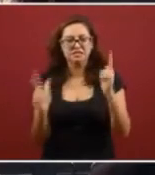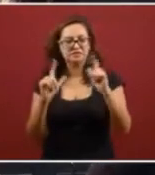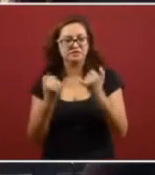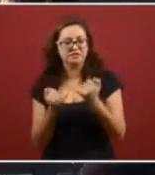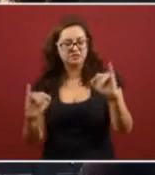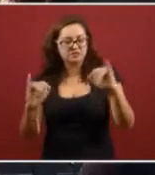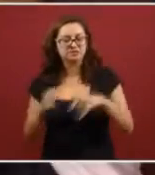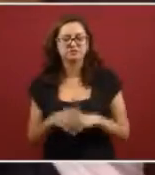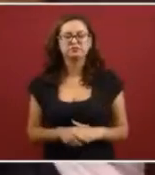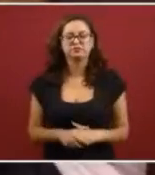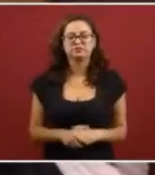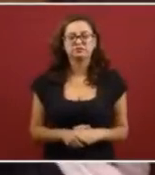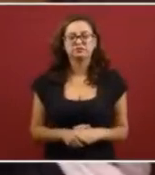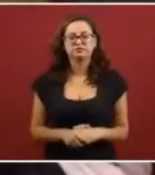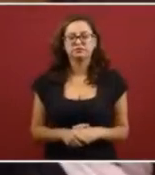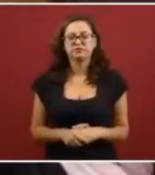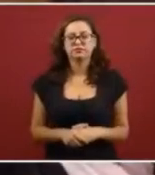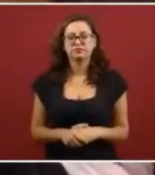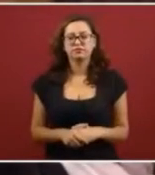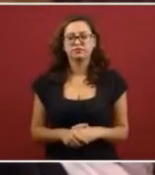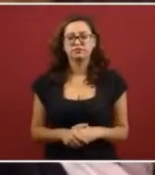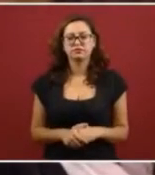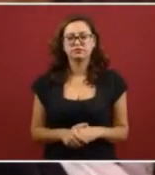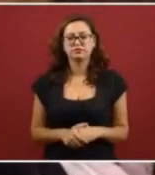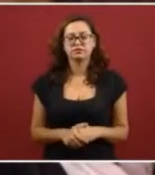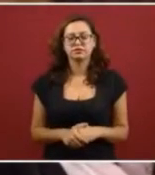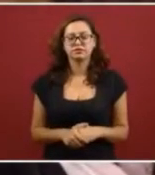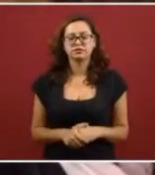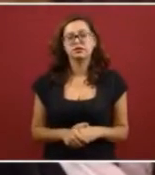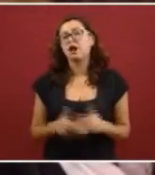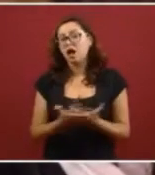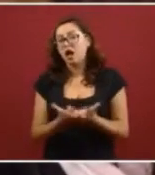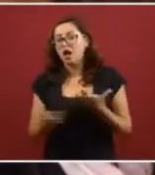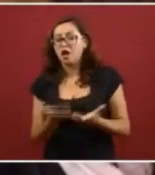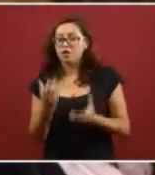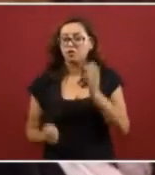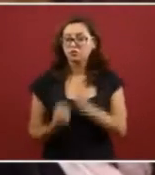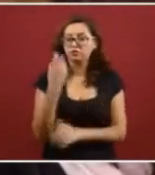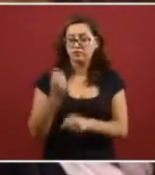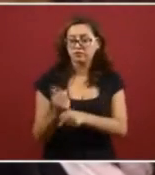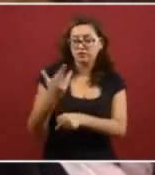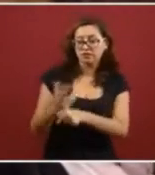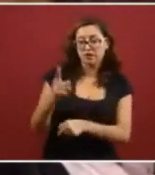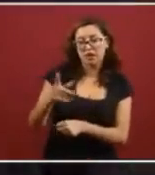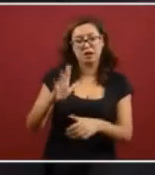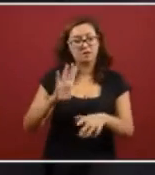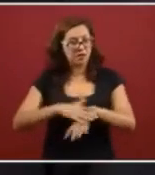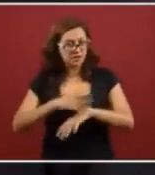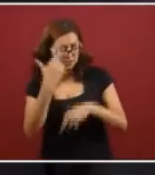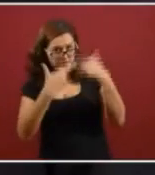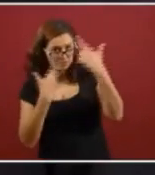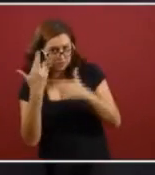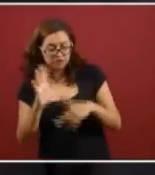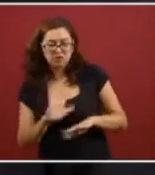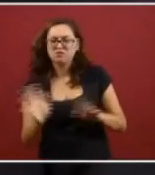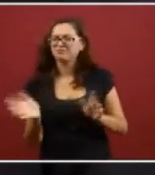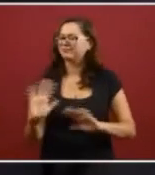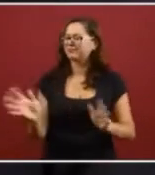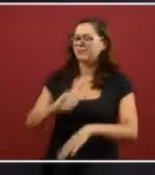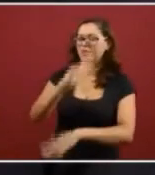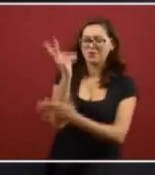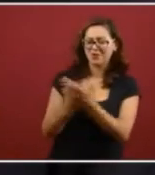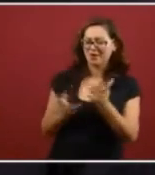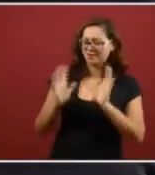Herrera no se va a someter a ninguna revisión. No, sobre los programas ya están aprobados.